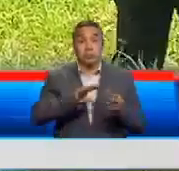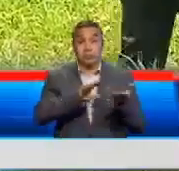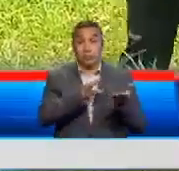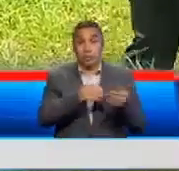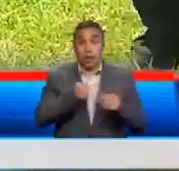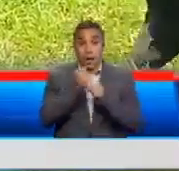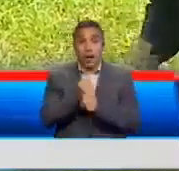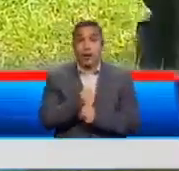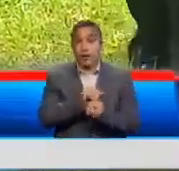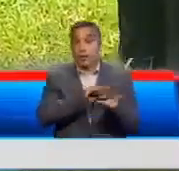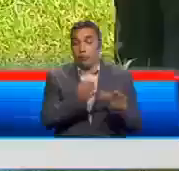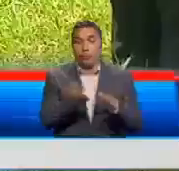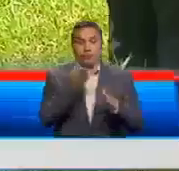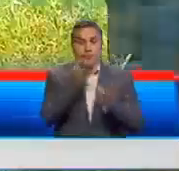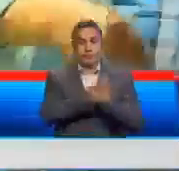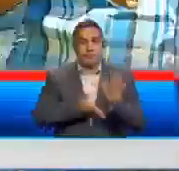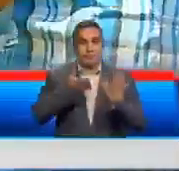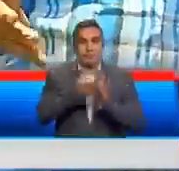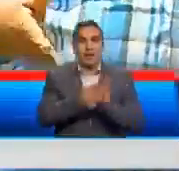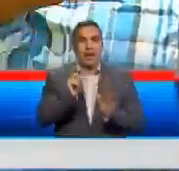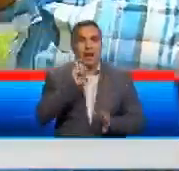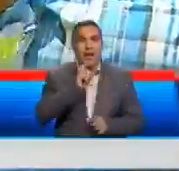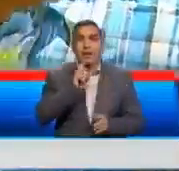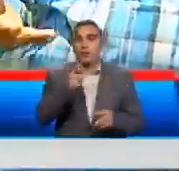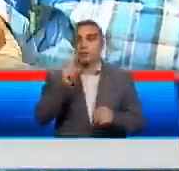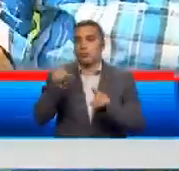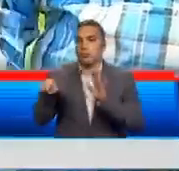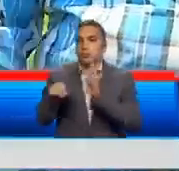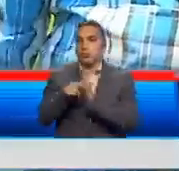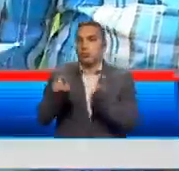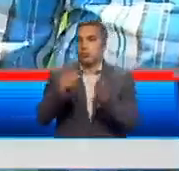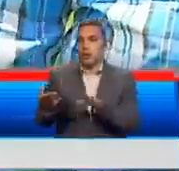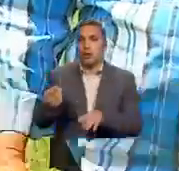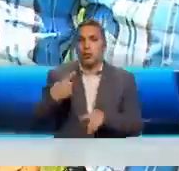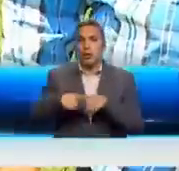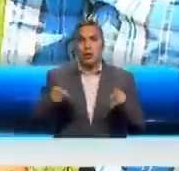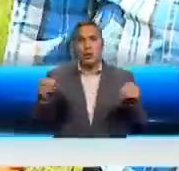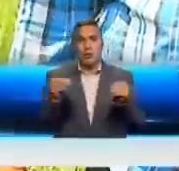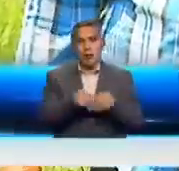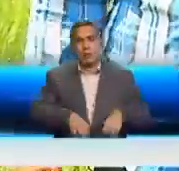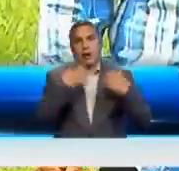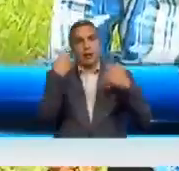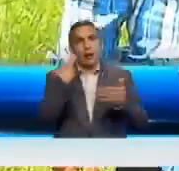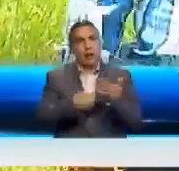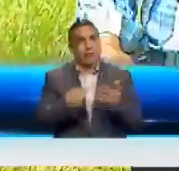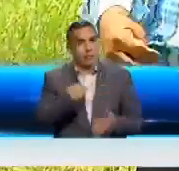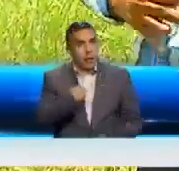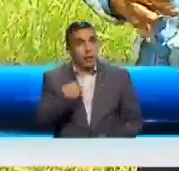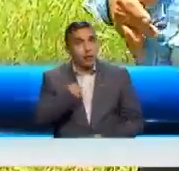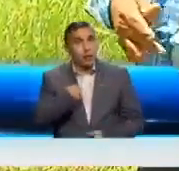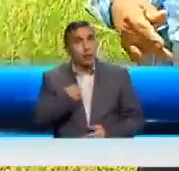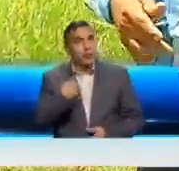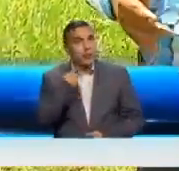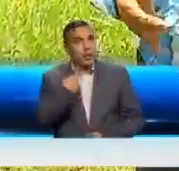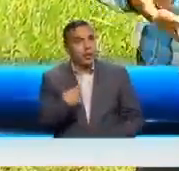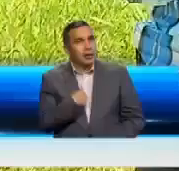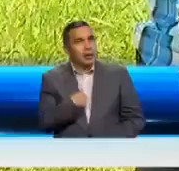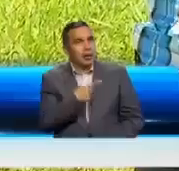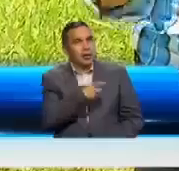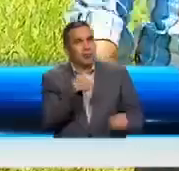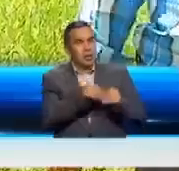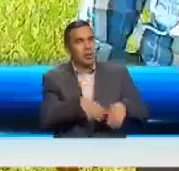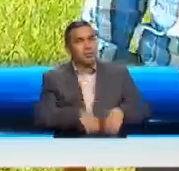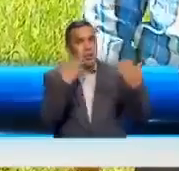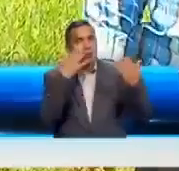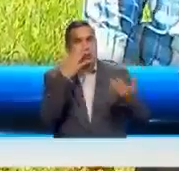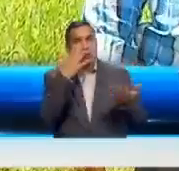caballos, a él lo amenazaron de muerte. Y ellos quedan más bravos que nosotros los dueños, que los perdidos. Que ellos quedan más bravos porque de ahí nos